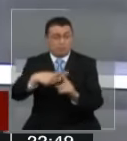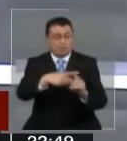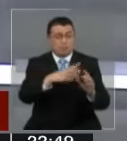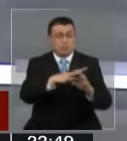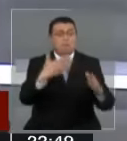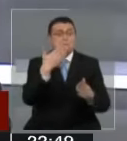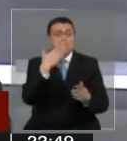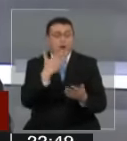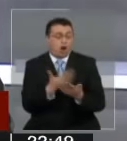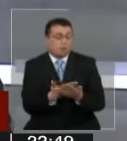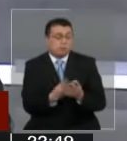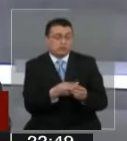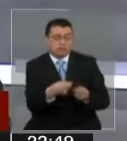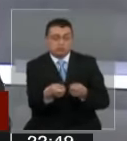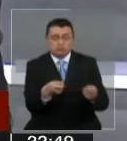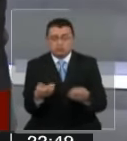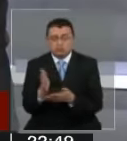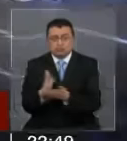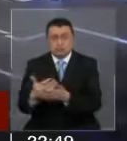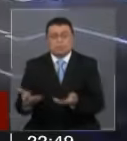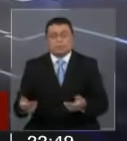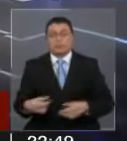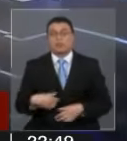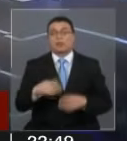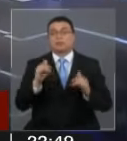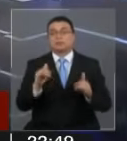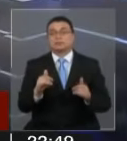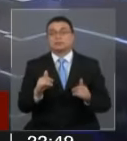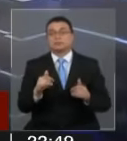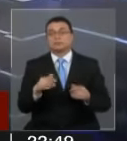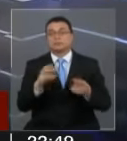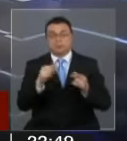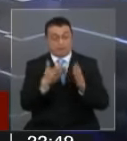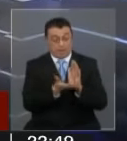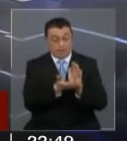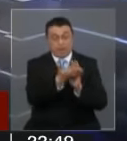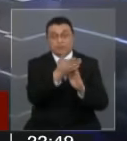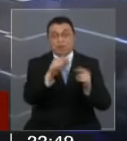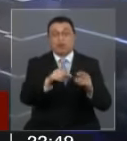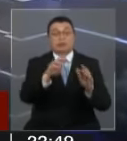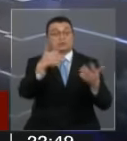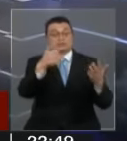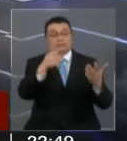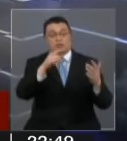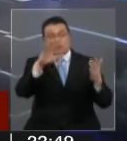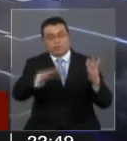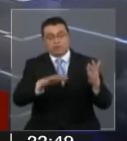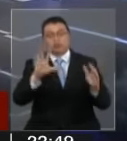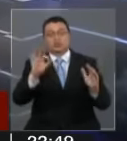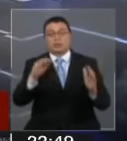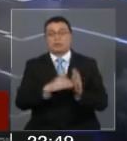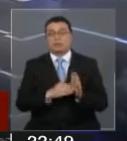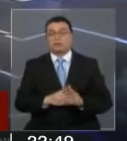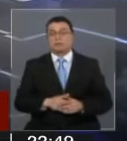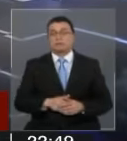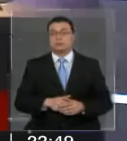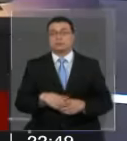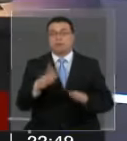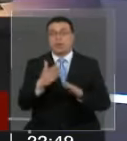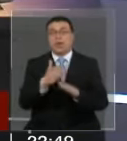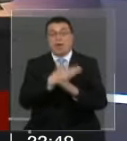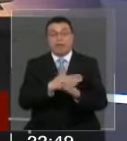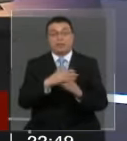mejor utilización de esos recursos. Son 60.000, pero en cualquier caso... Es que con el alza del tipo de cambio ahora bajaron a 50.000. Pero en cualquier caso vamos a... Antes con el